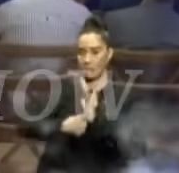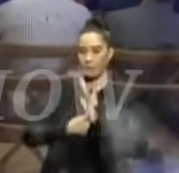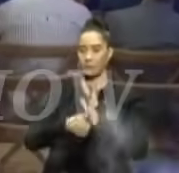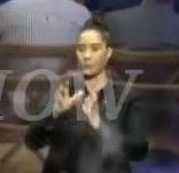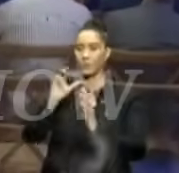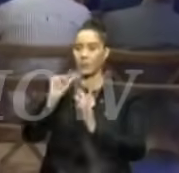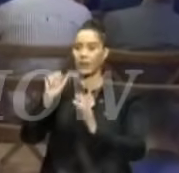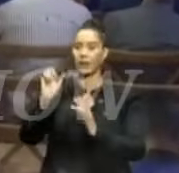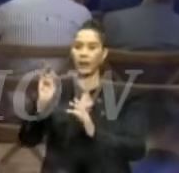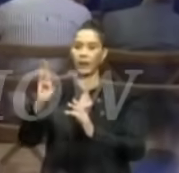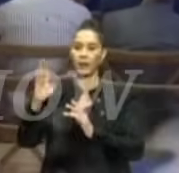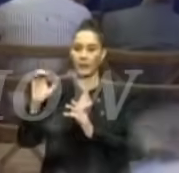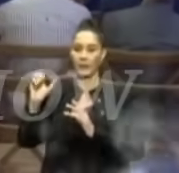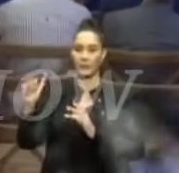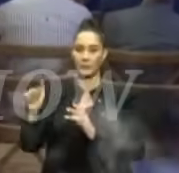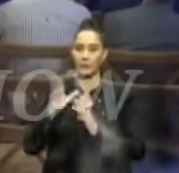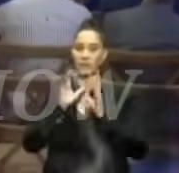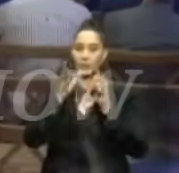la